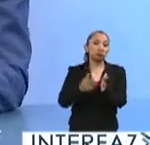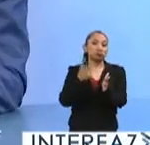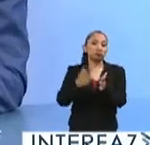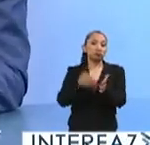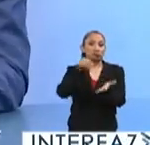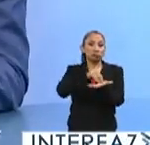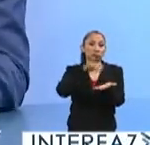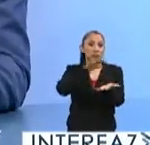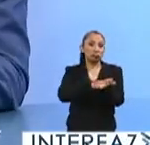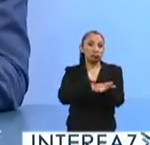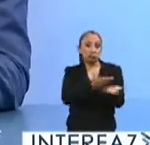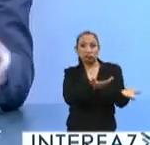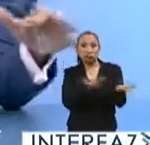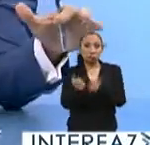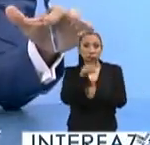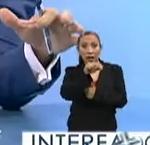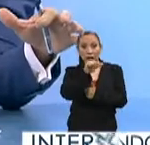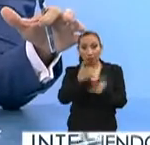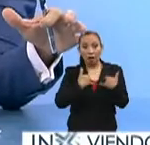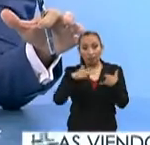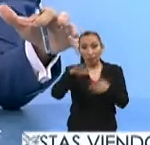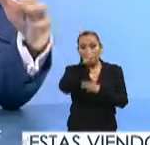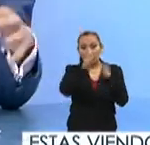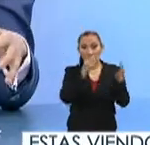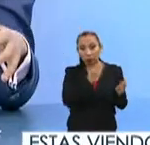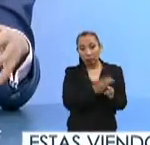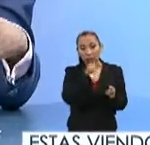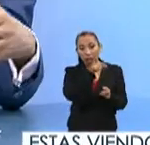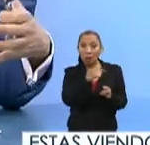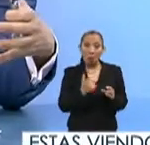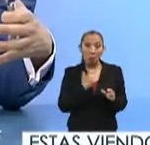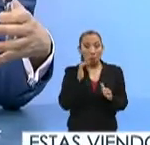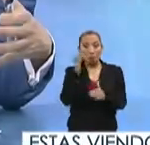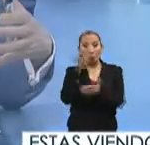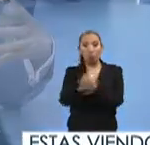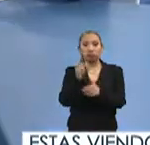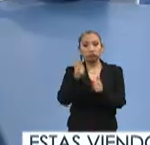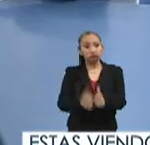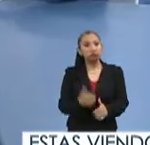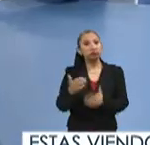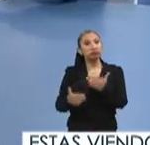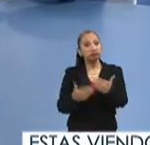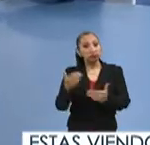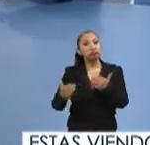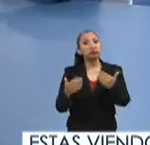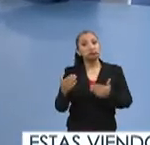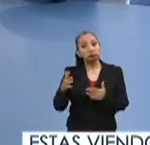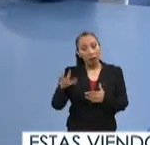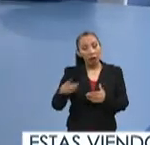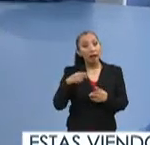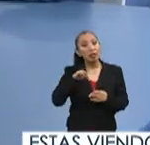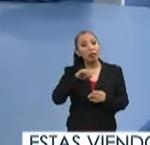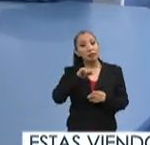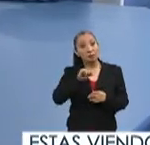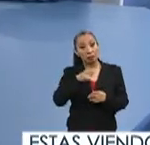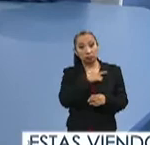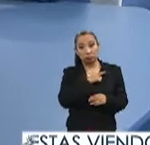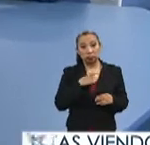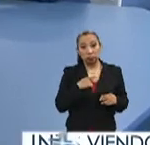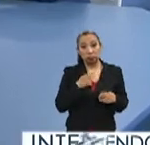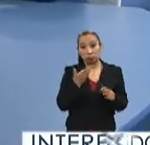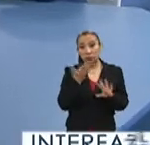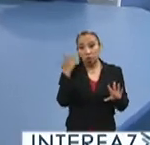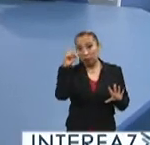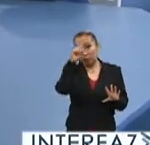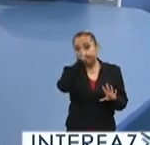estos reclutamientos a jóvenes de todo el mundo, y él se fue quedando, algo que se fue quedando en esta NASA, que debe ser algo